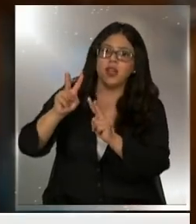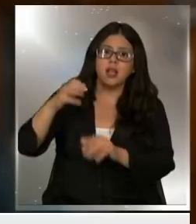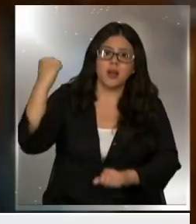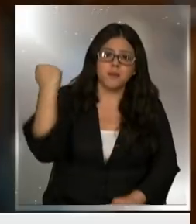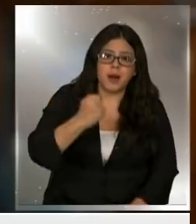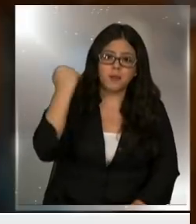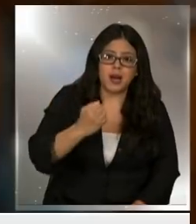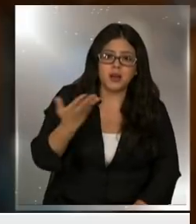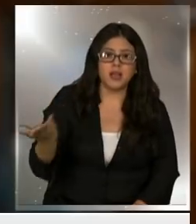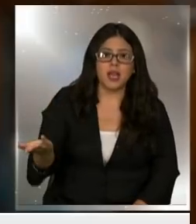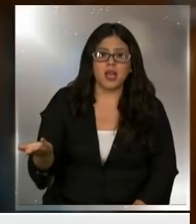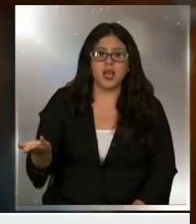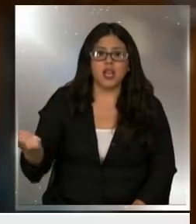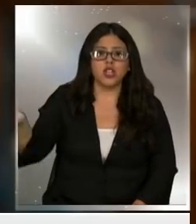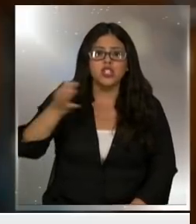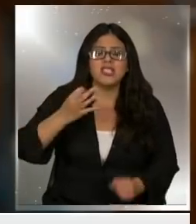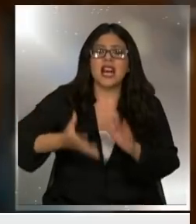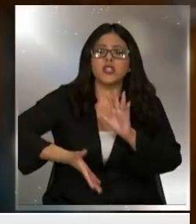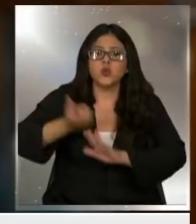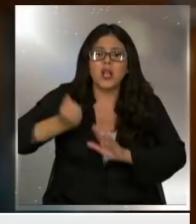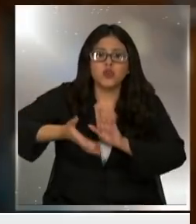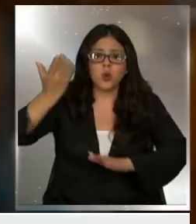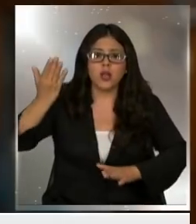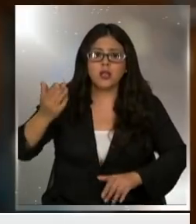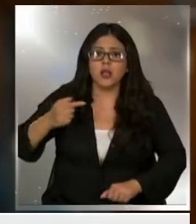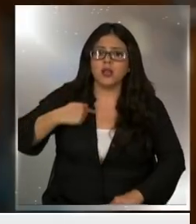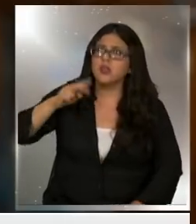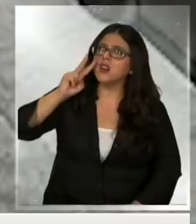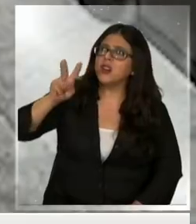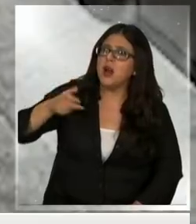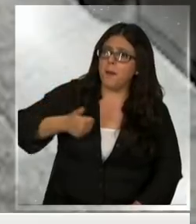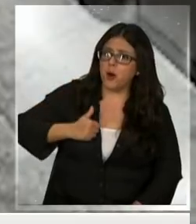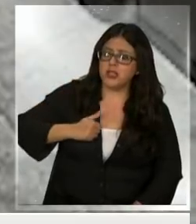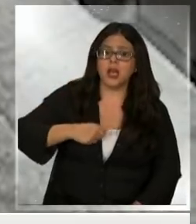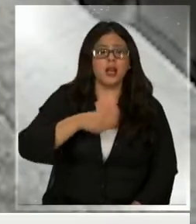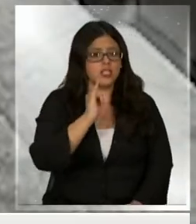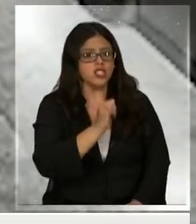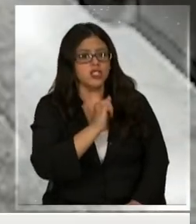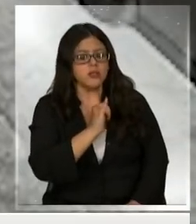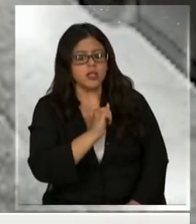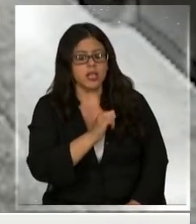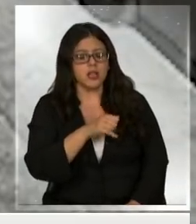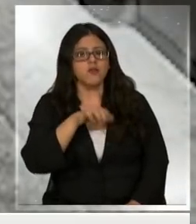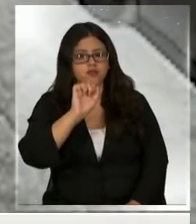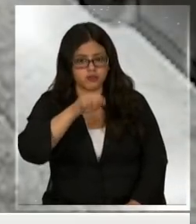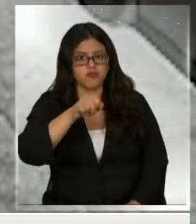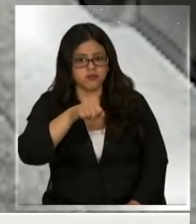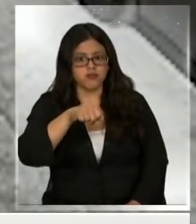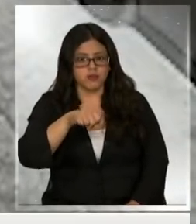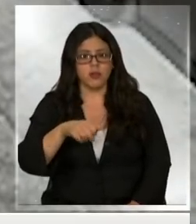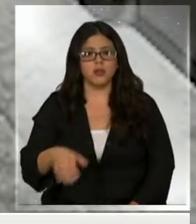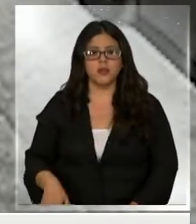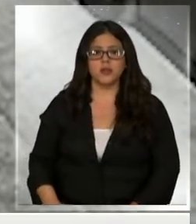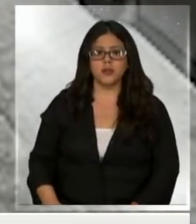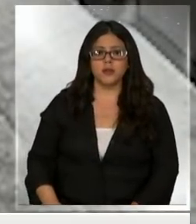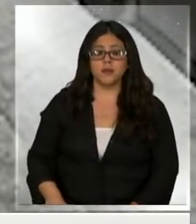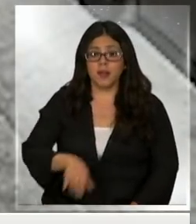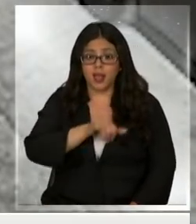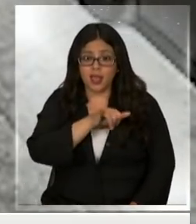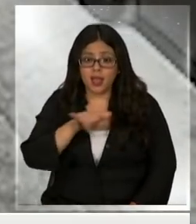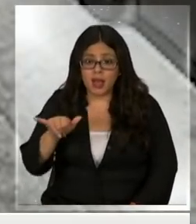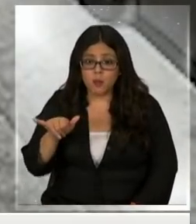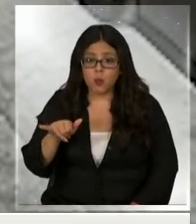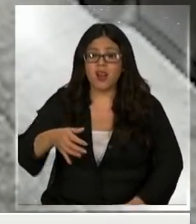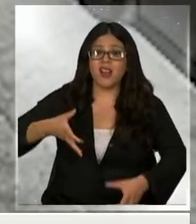cabeza, y le decía, suéltala, suéltala, y le digo, es poli, y me dice que sí, me asiente con la cabeza. Después,